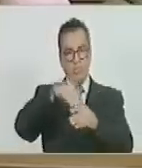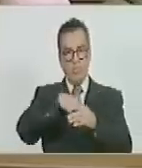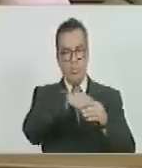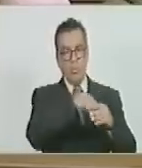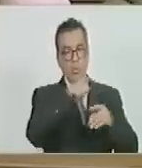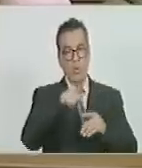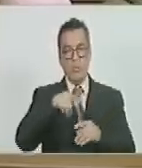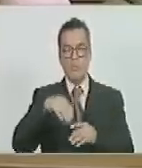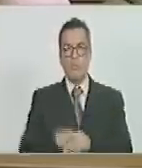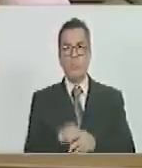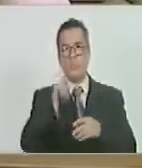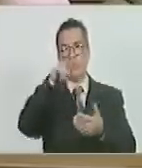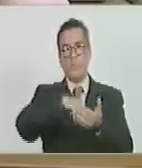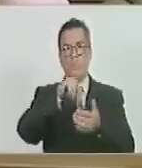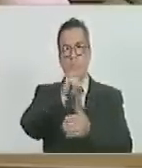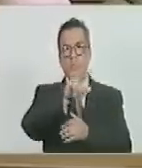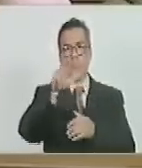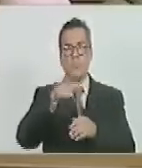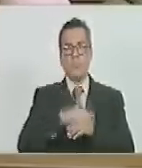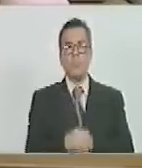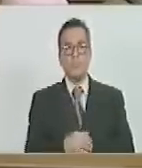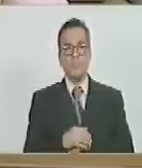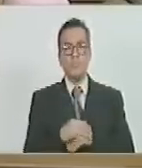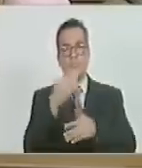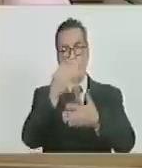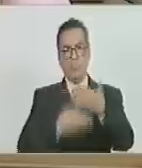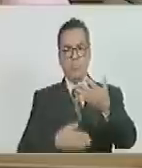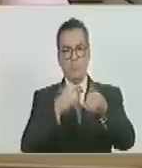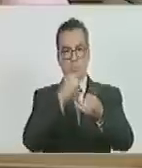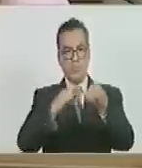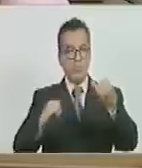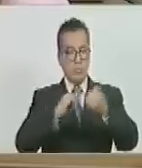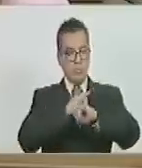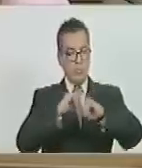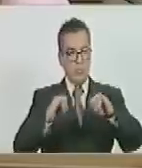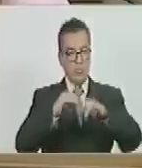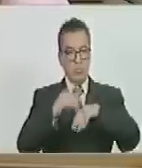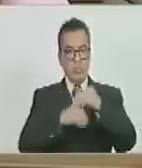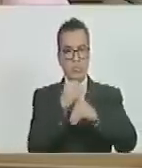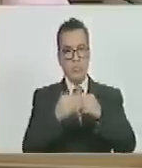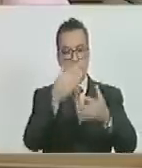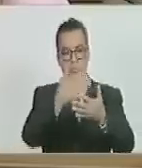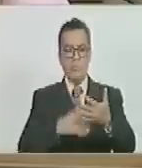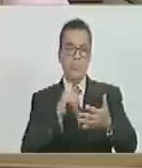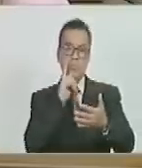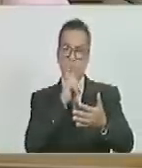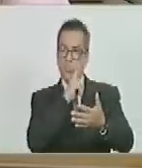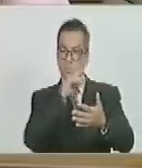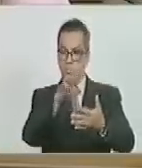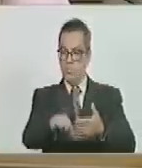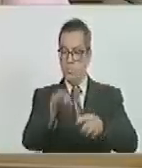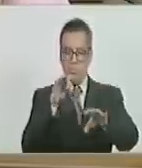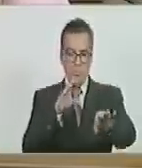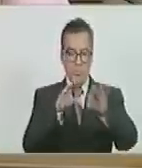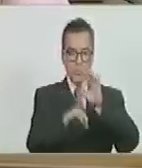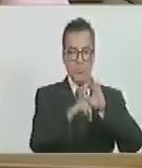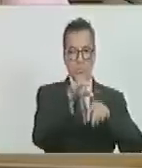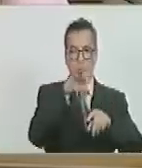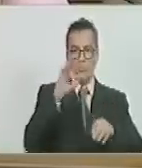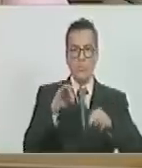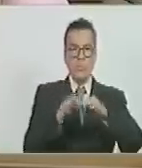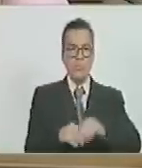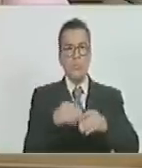Postulaciones Electorales 2023 del informe final de gestión que contiene la lista de elegibles con sus